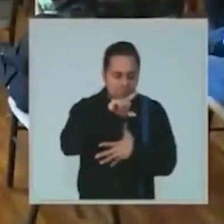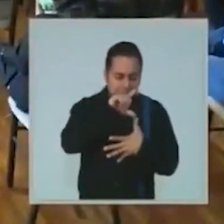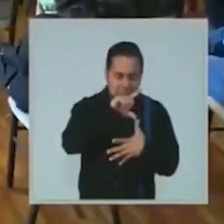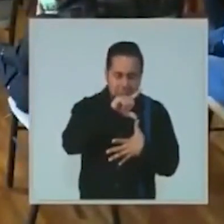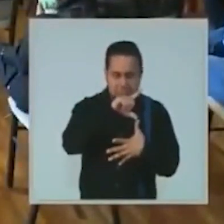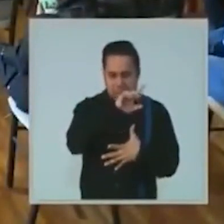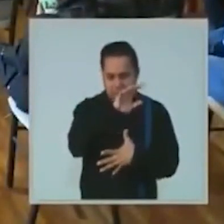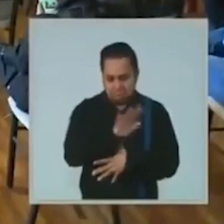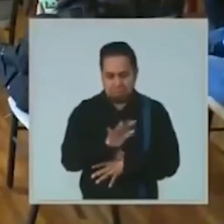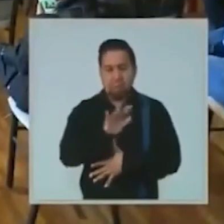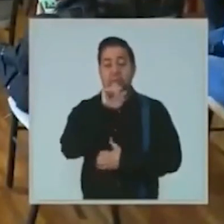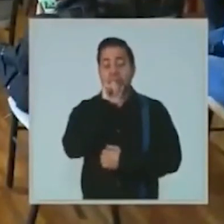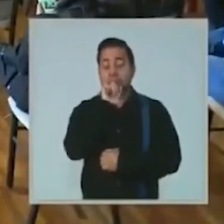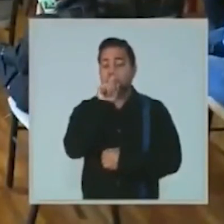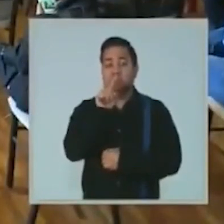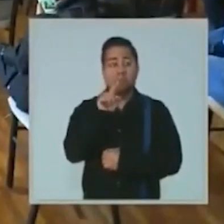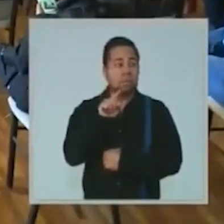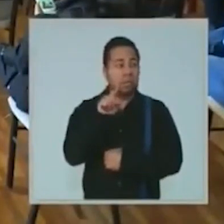presupuesto de